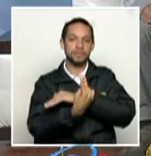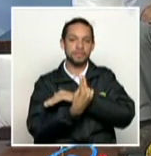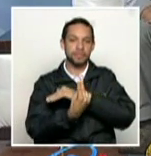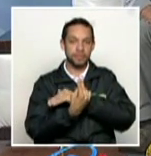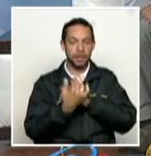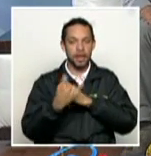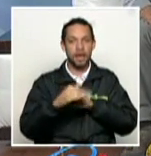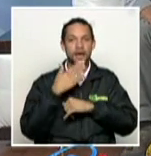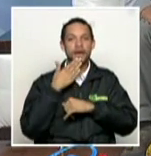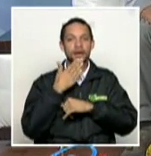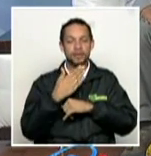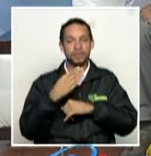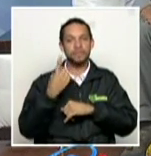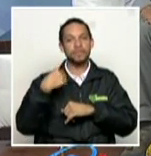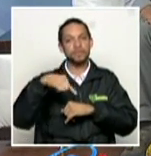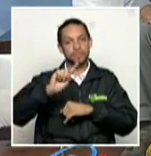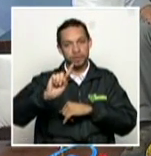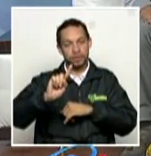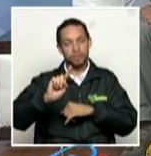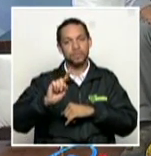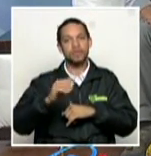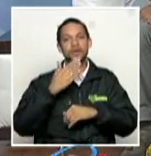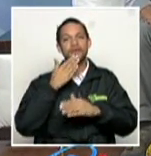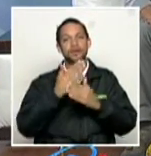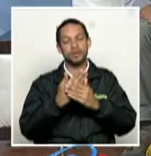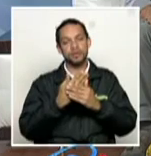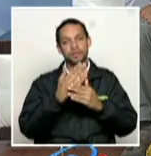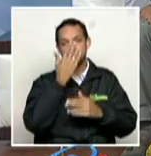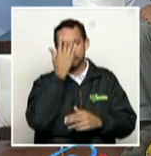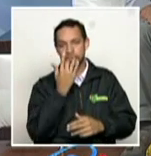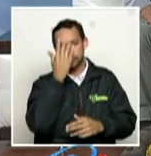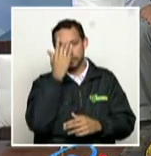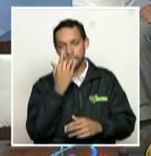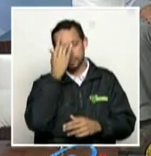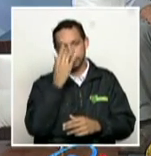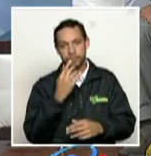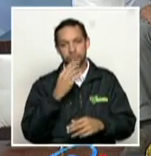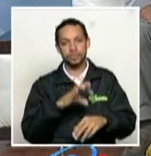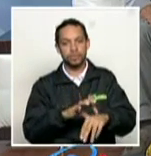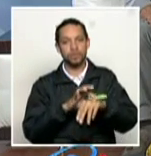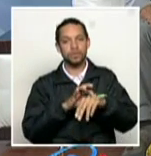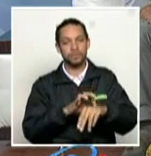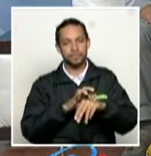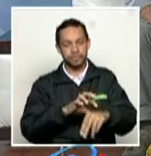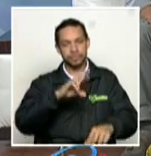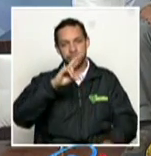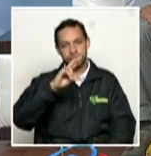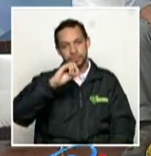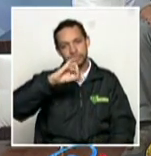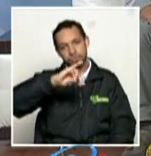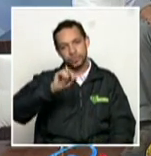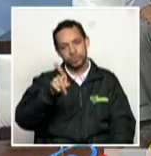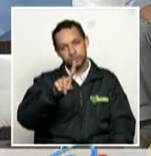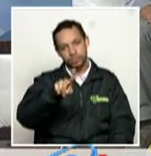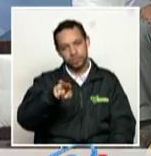No, muy bueno. A todos ustedes muchas gracias, y en Facebook pueden buscar todos los días artículos que estamos aplicando allí,